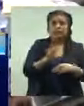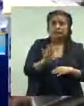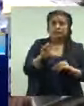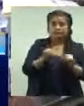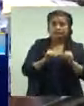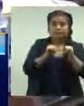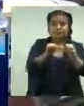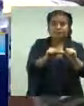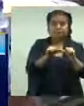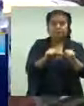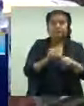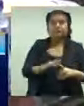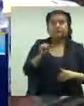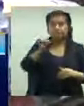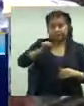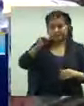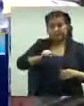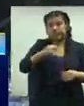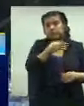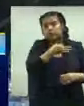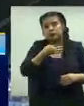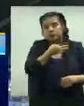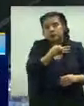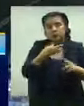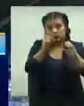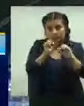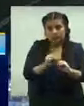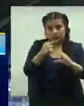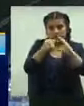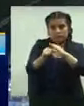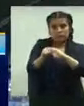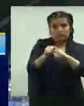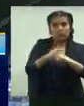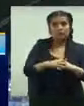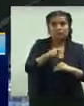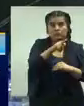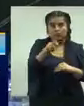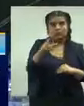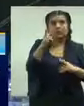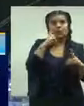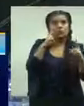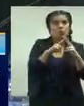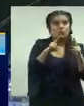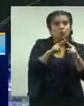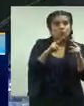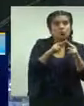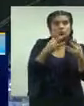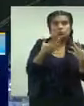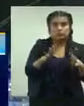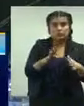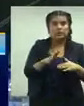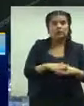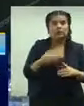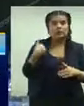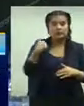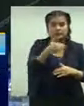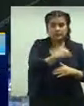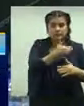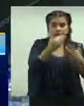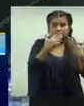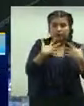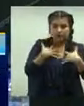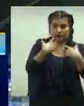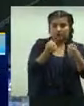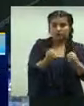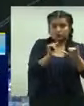ministra. Gracias, con mucho gusto, señor ministro. Como usted tiene conocimiento, dentro del Ministerio de Salud pudo